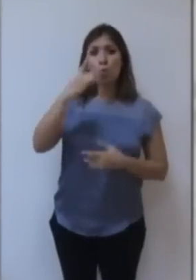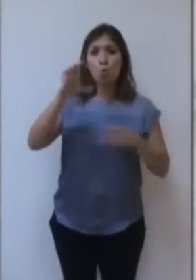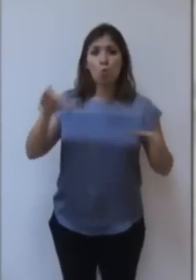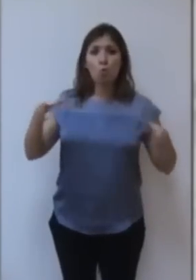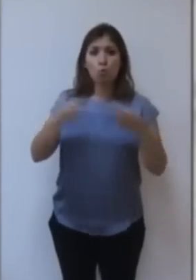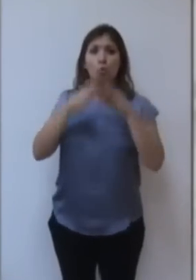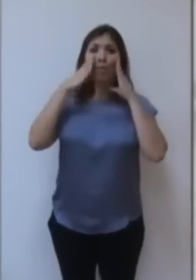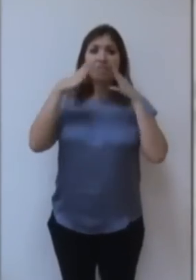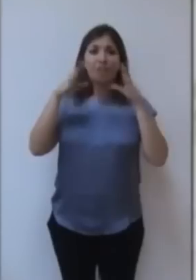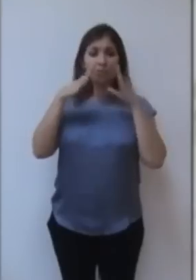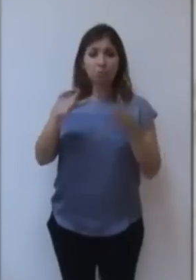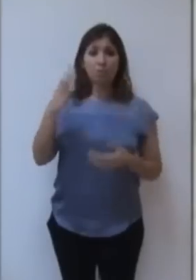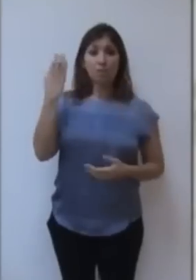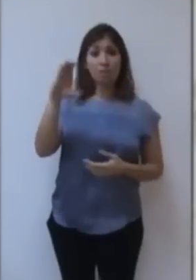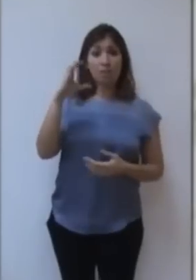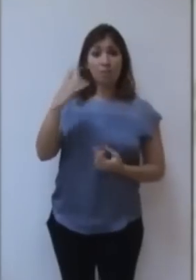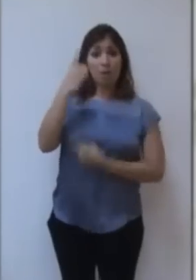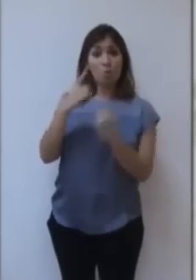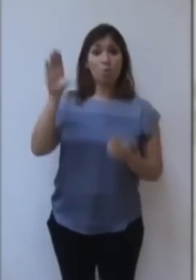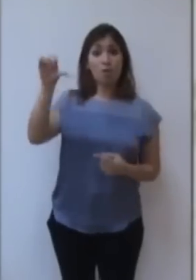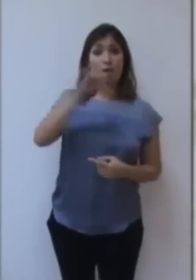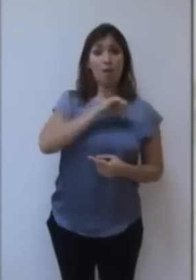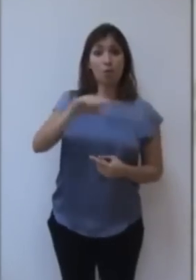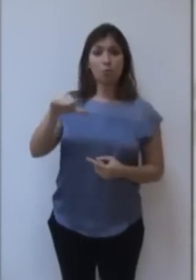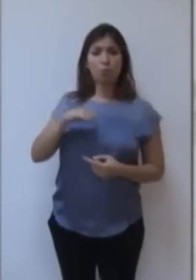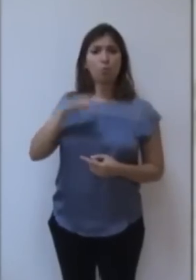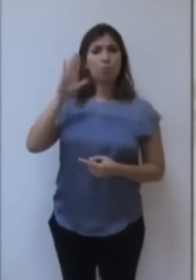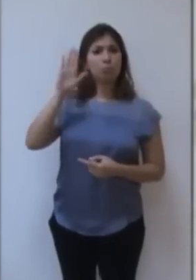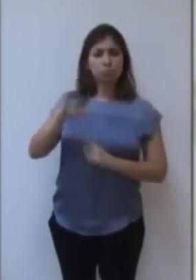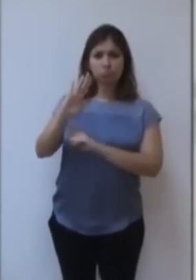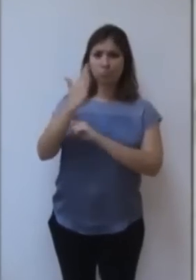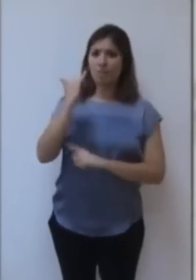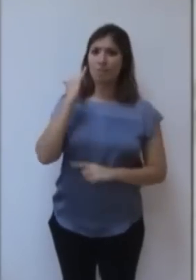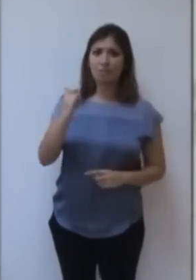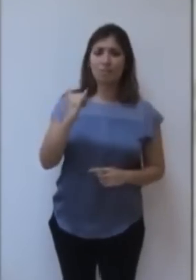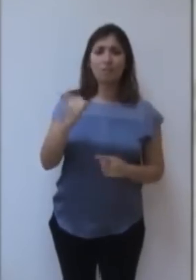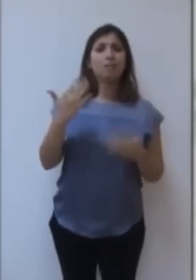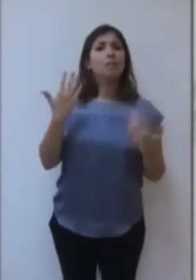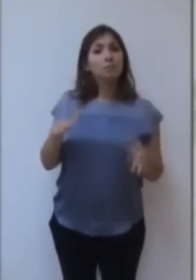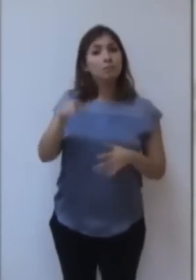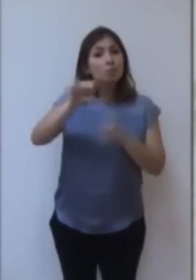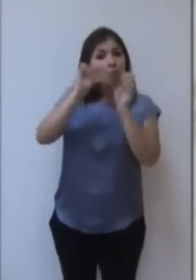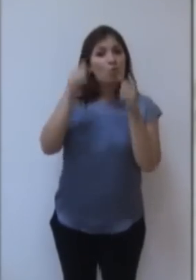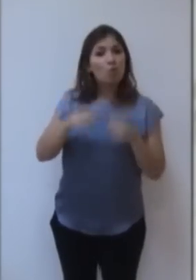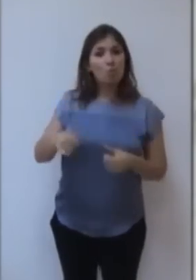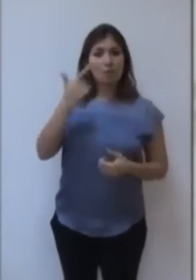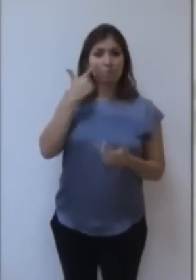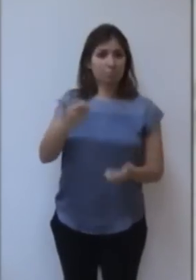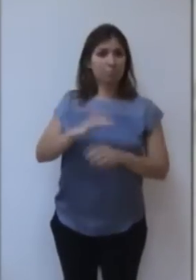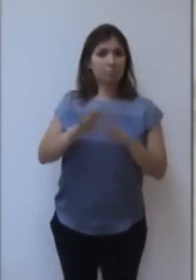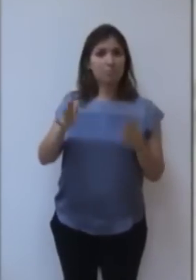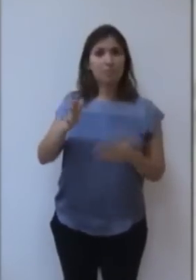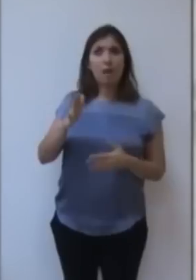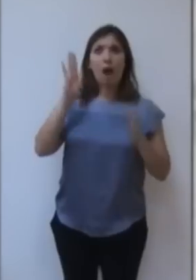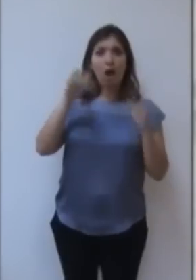en Facebook, ¿no? Sí que hay CERMIs autonómicos que tienen esa representación, ¿no? Pero bueno, una manera de evidenciar que